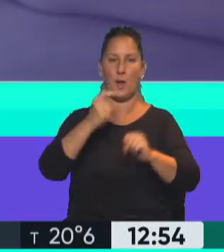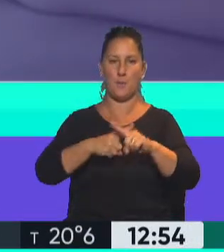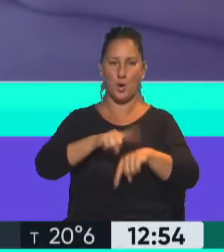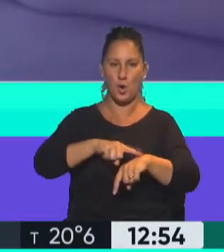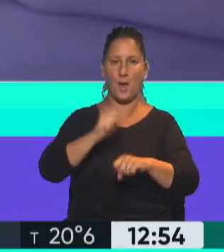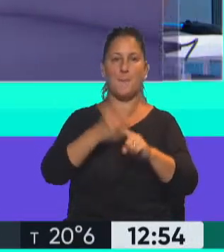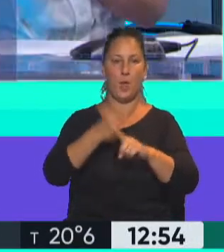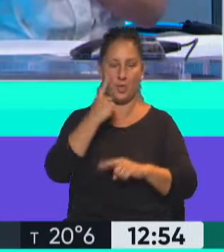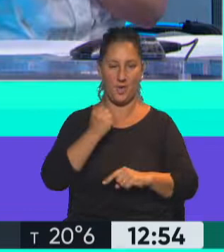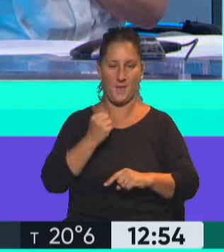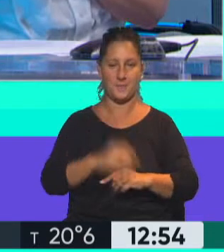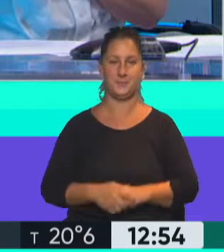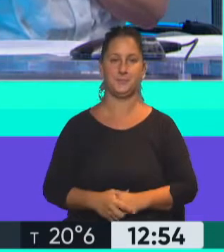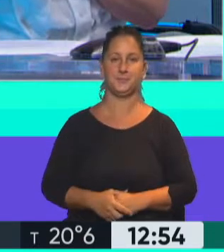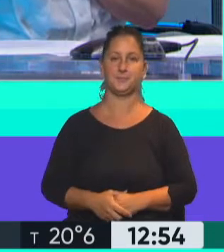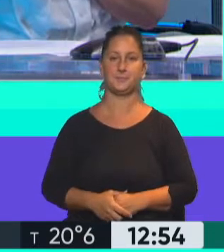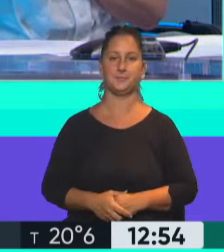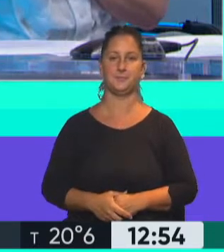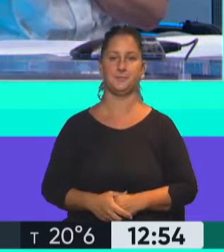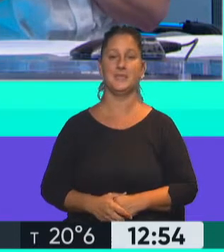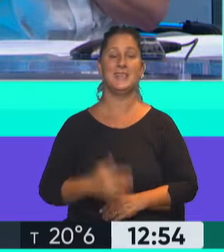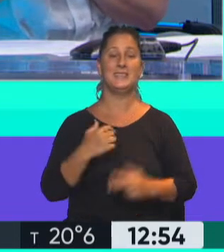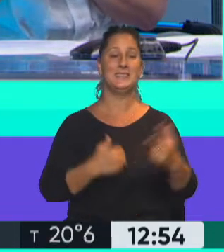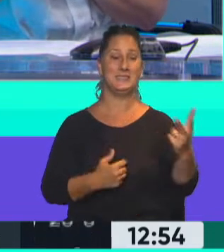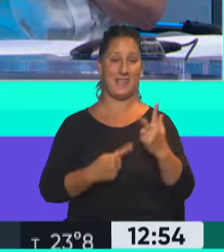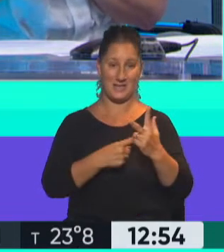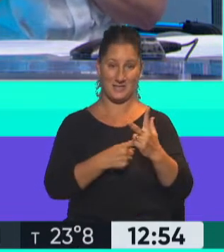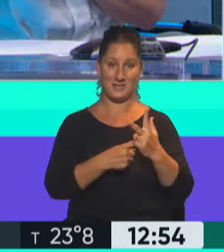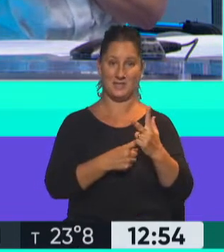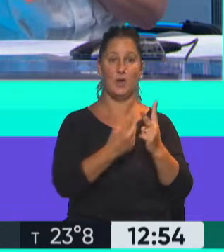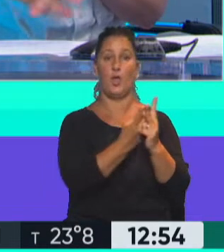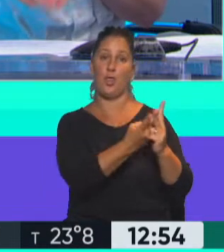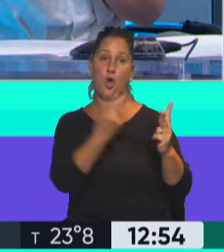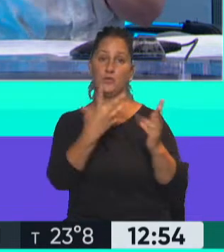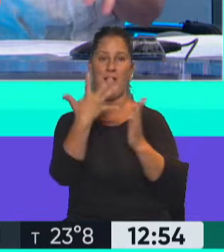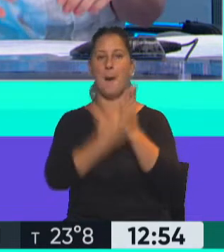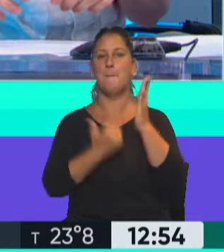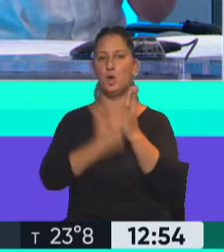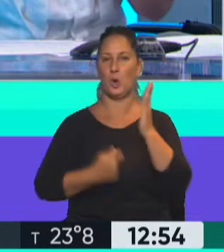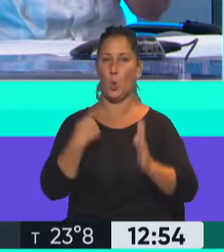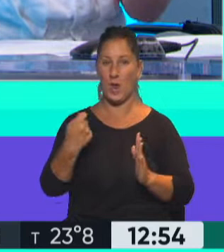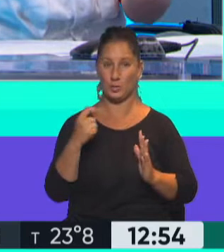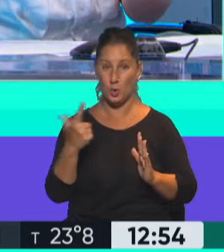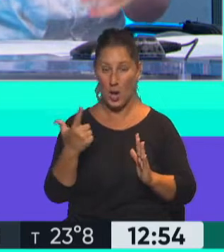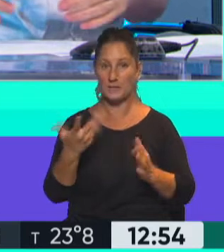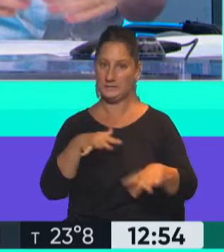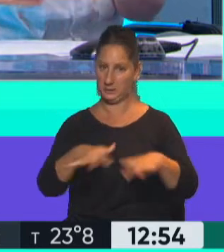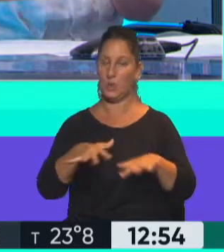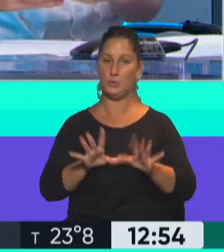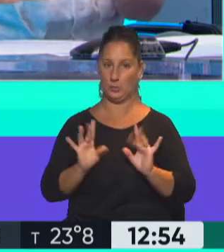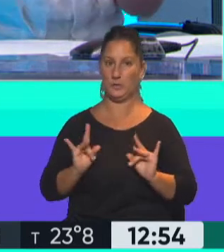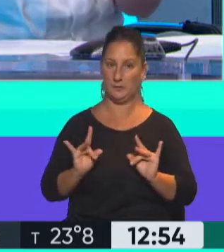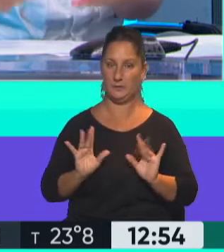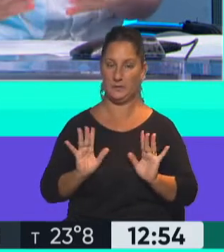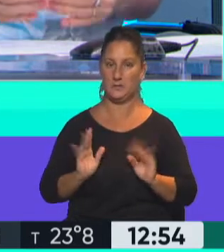hablamos que dos de cada tres personas no tienen descuentos jubilatorios esto te habla de la situación en la que están y de